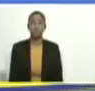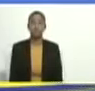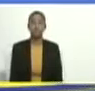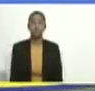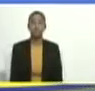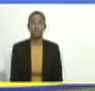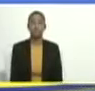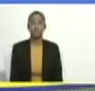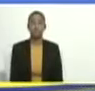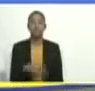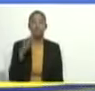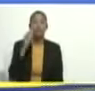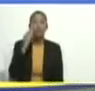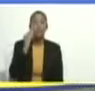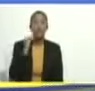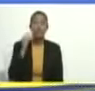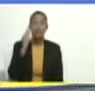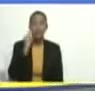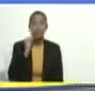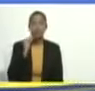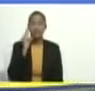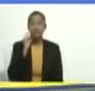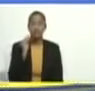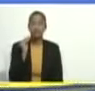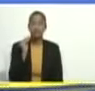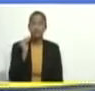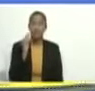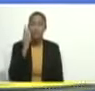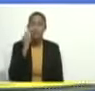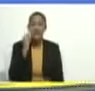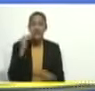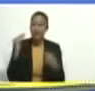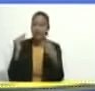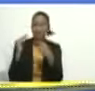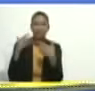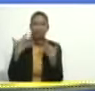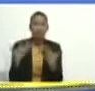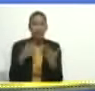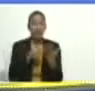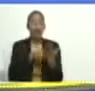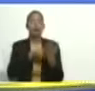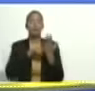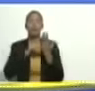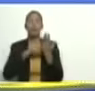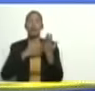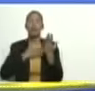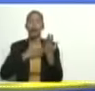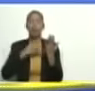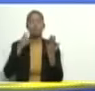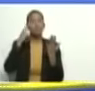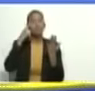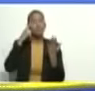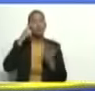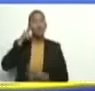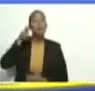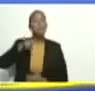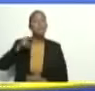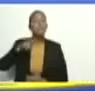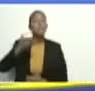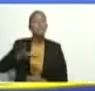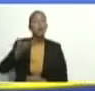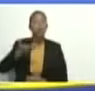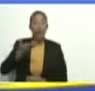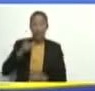La experiencia nos ha demostrado que es necesario tener los objetivos muy